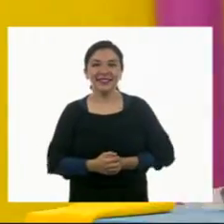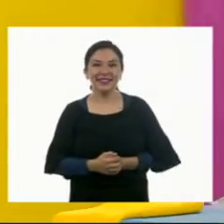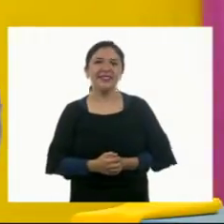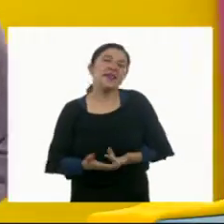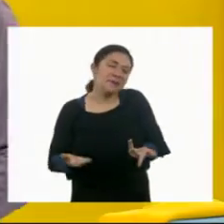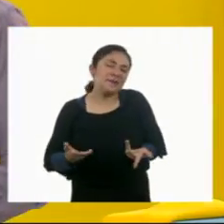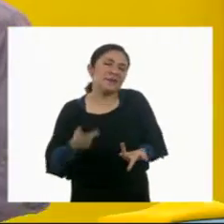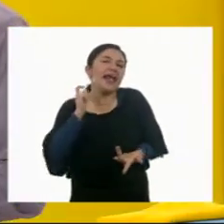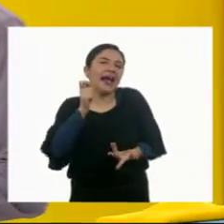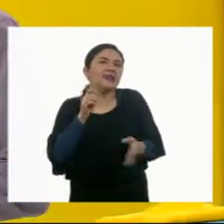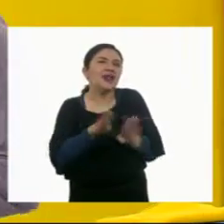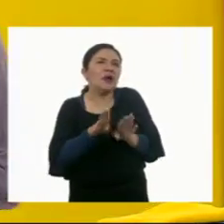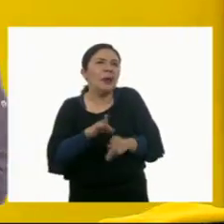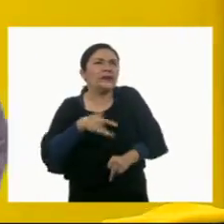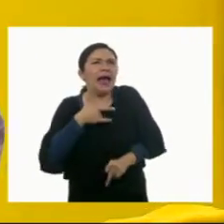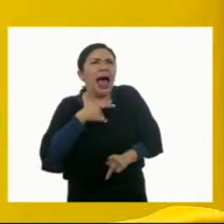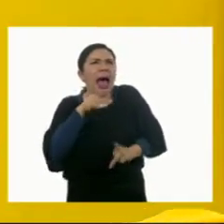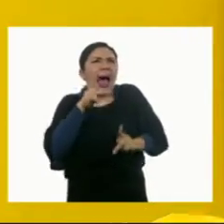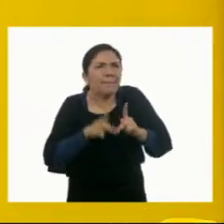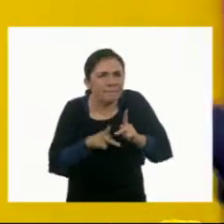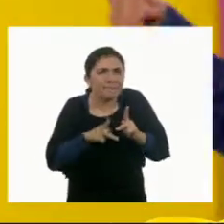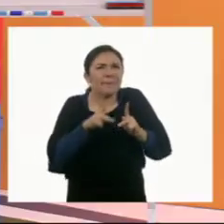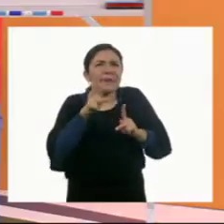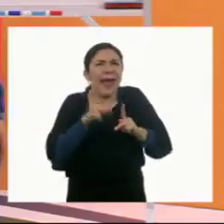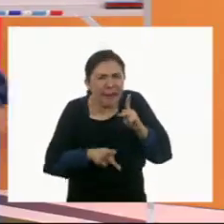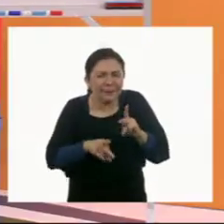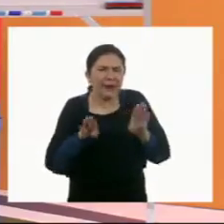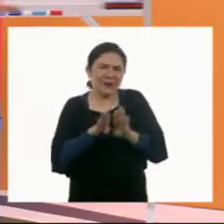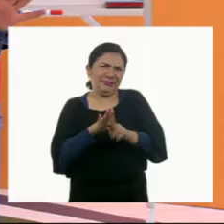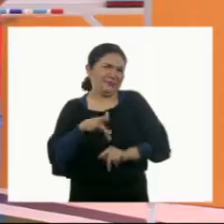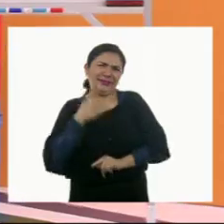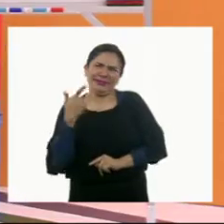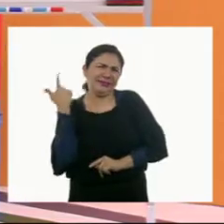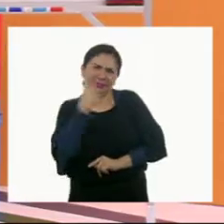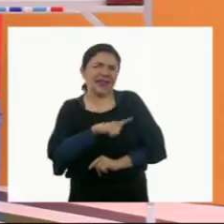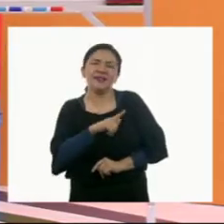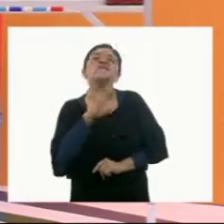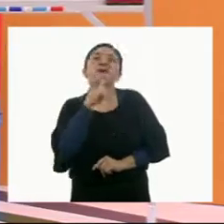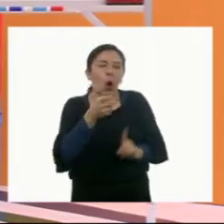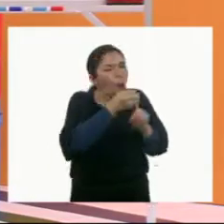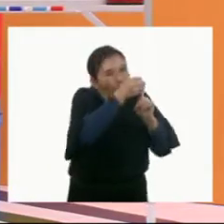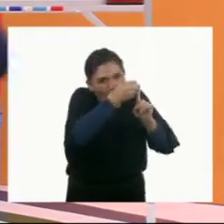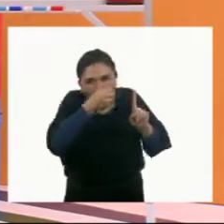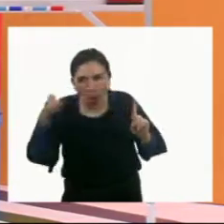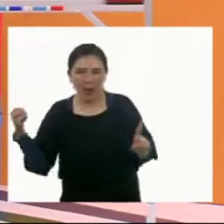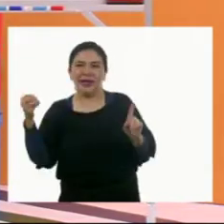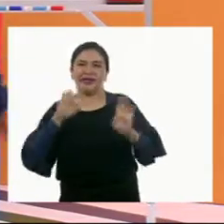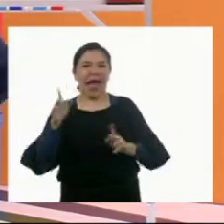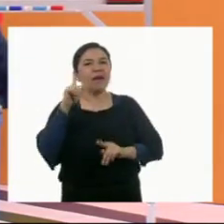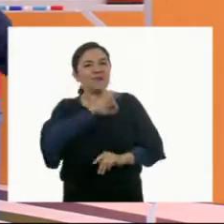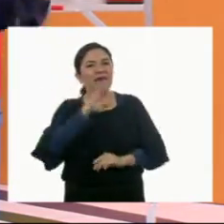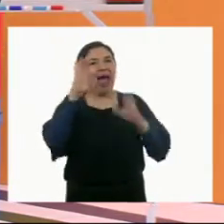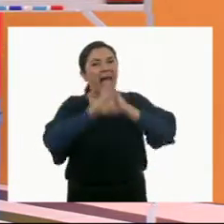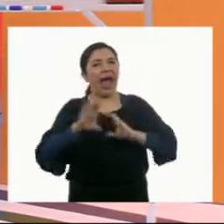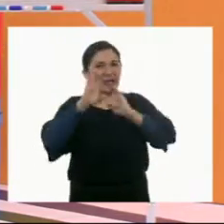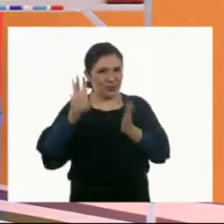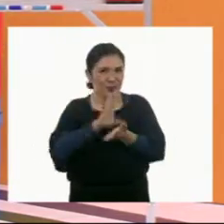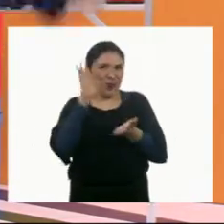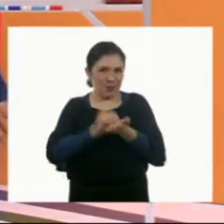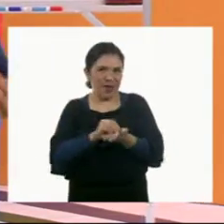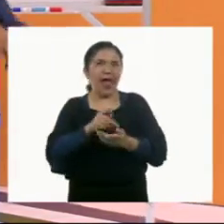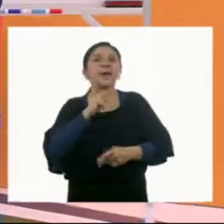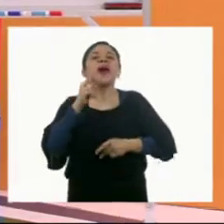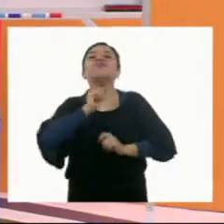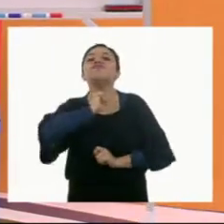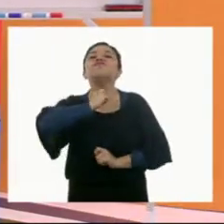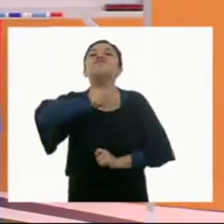No, no, pero es muy frustrante no decirlo. Vamos a cantarle una vez más, ahora sí completito. Completa. Para quitarnos esta frustración de no haber podido decir